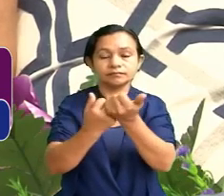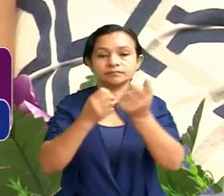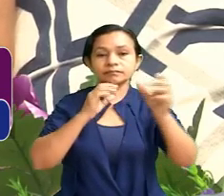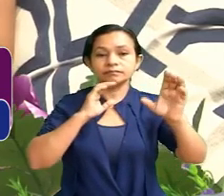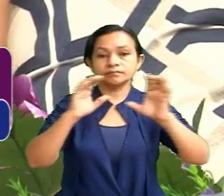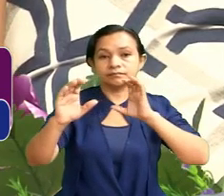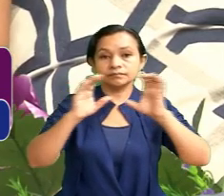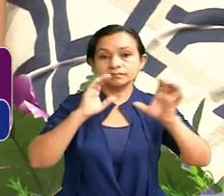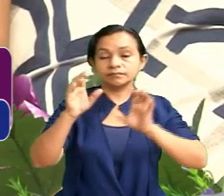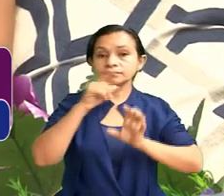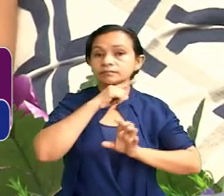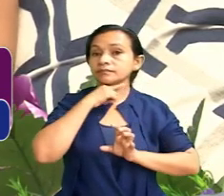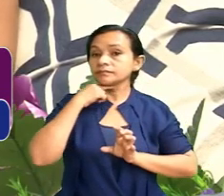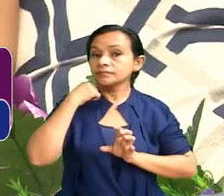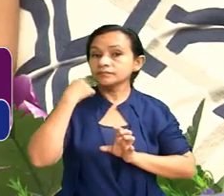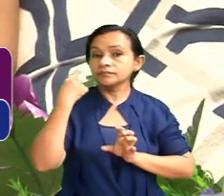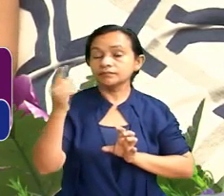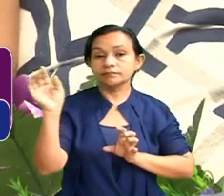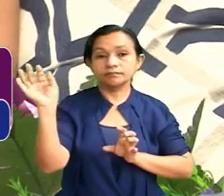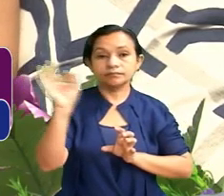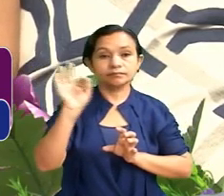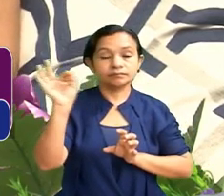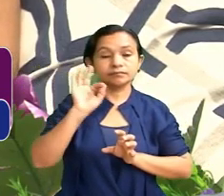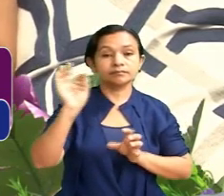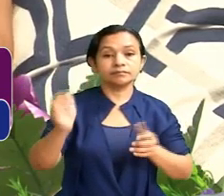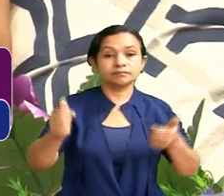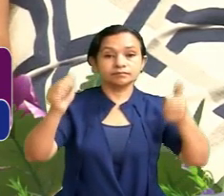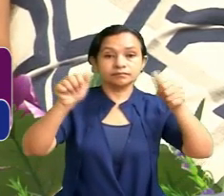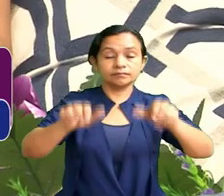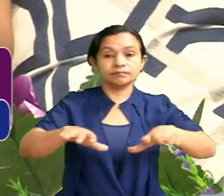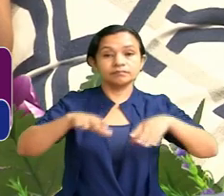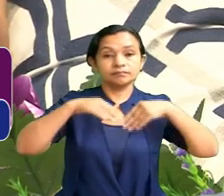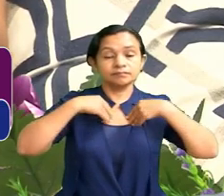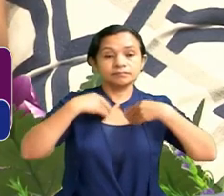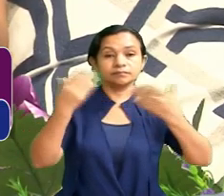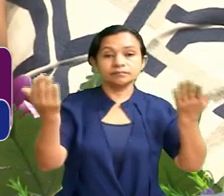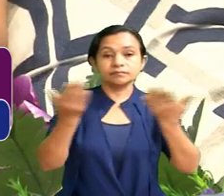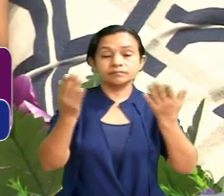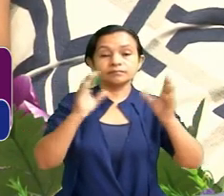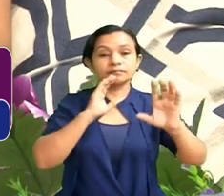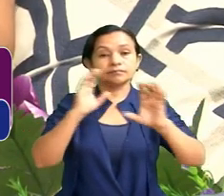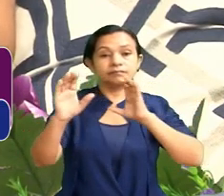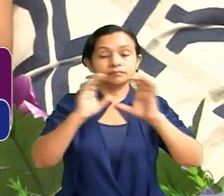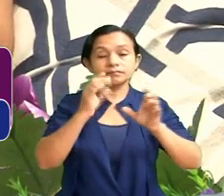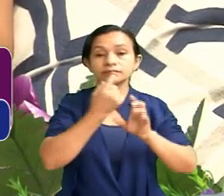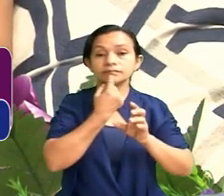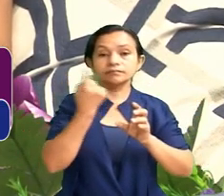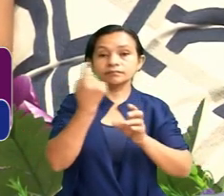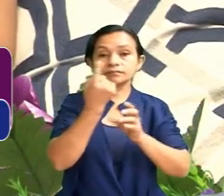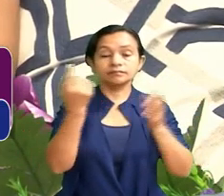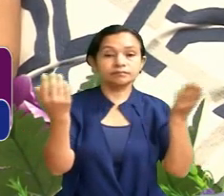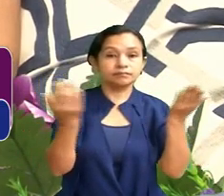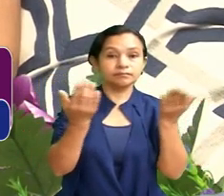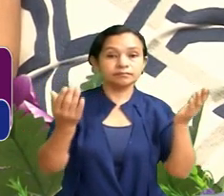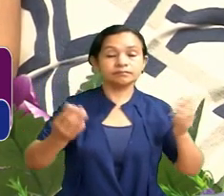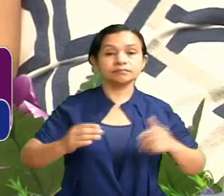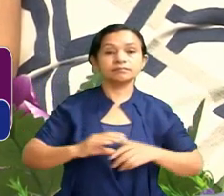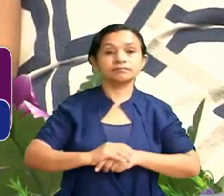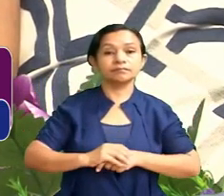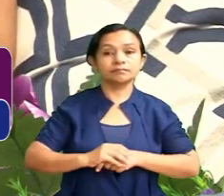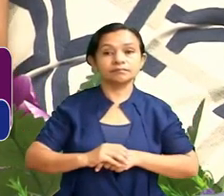verdad tener eso es un mecanismo aceitado saber cómo trabaja comunicar a dónde con quién en qué momento saber que